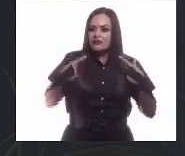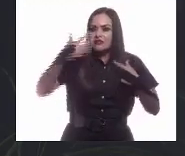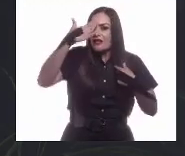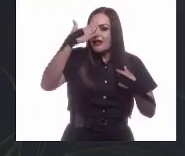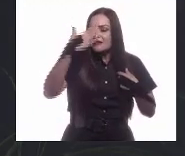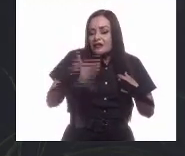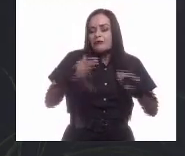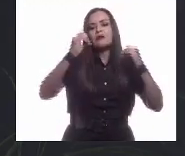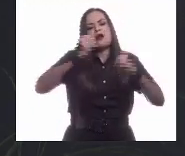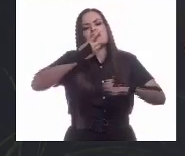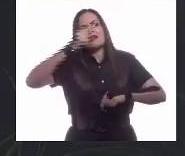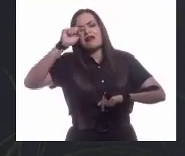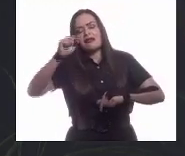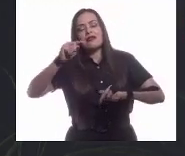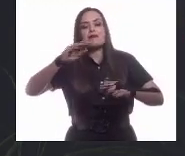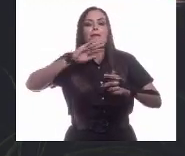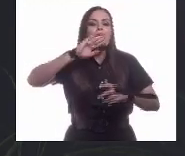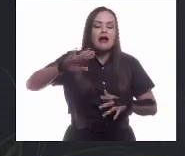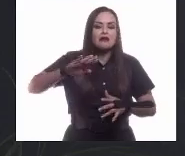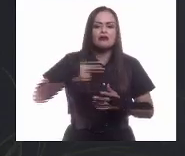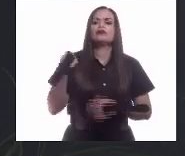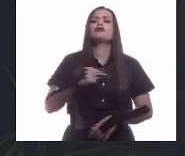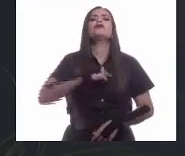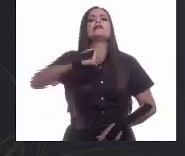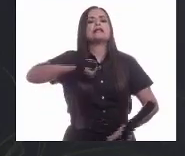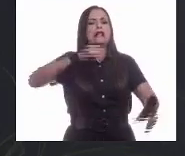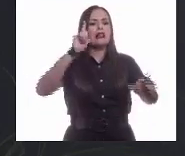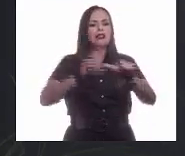o demandarlo. Aquí estamos listos.